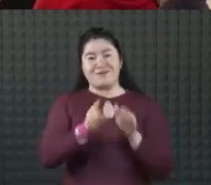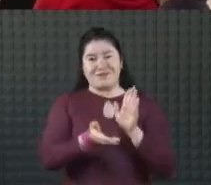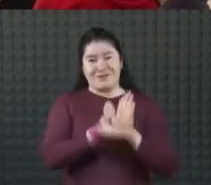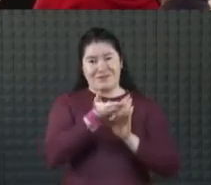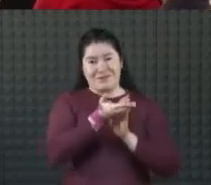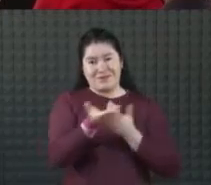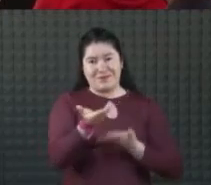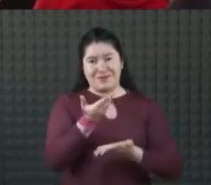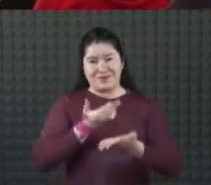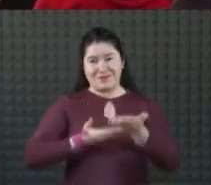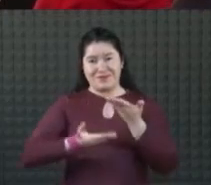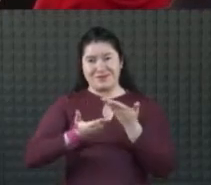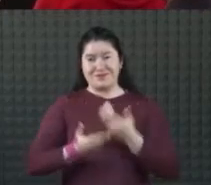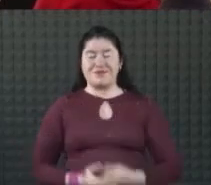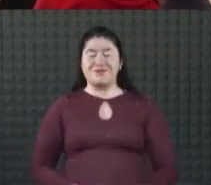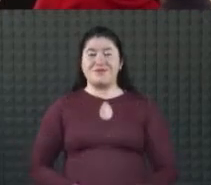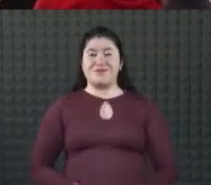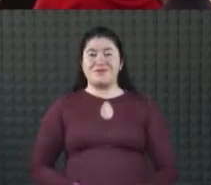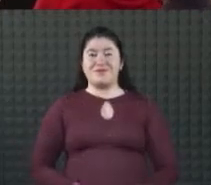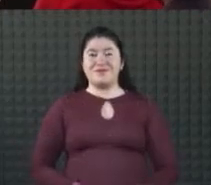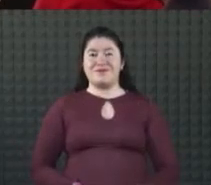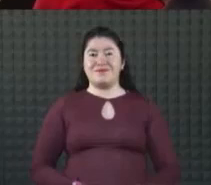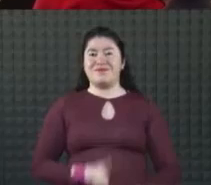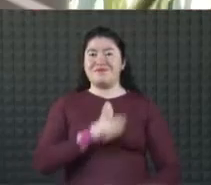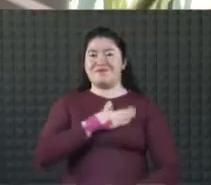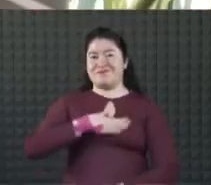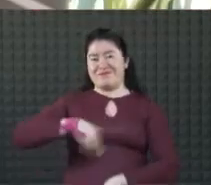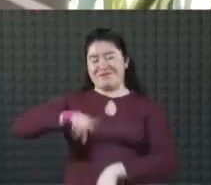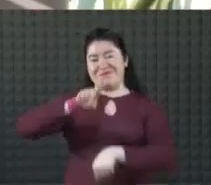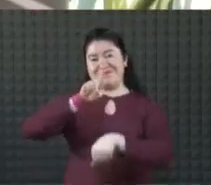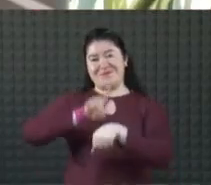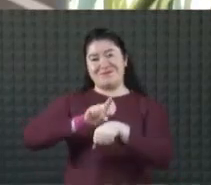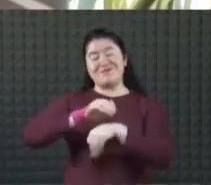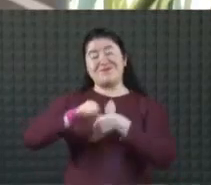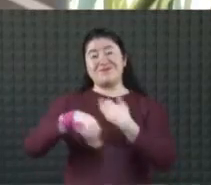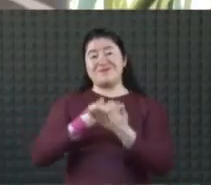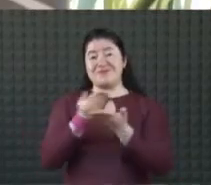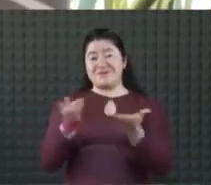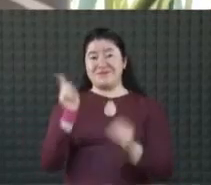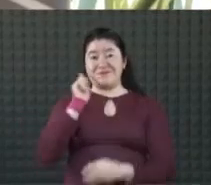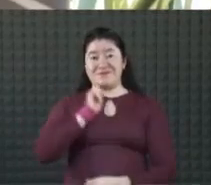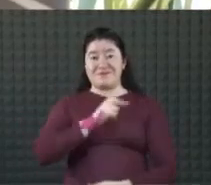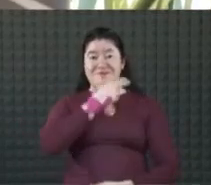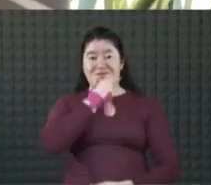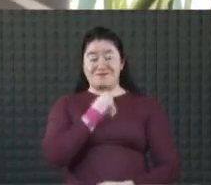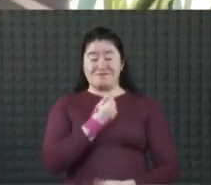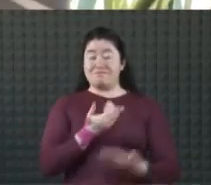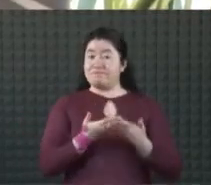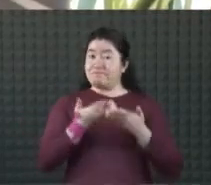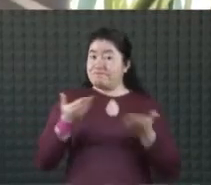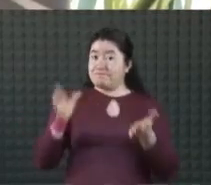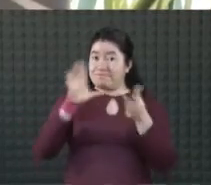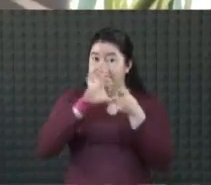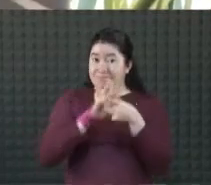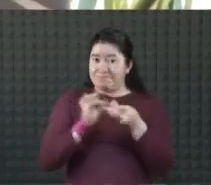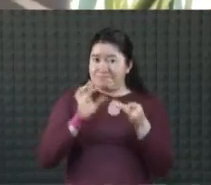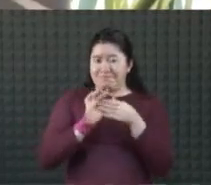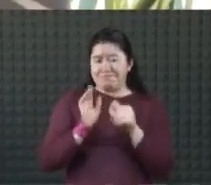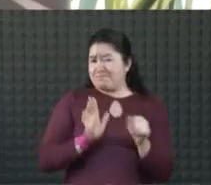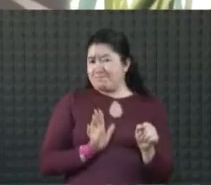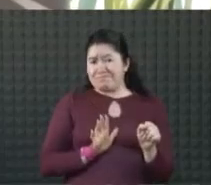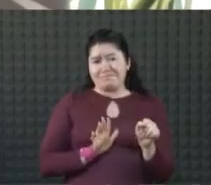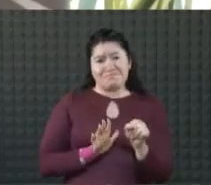Servicios. Buenos días a todas y a todos. A continuación les comparto los datos